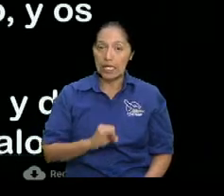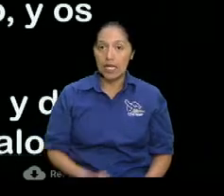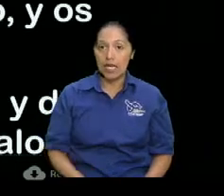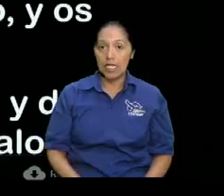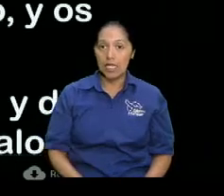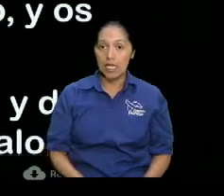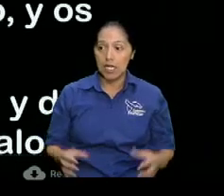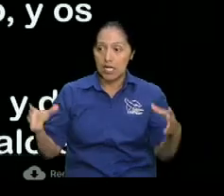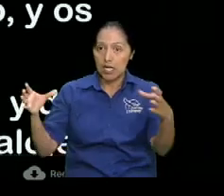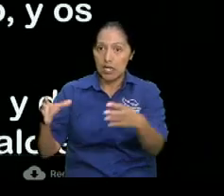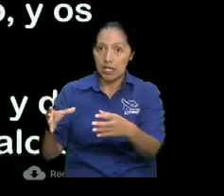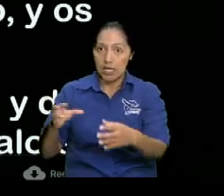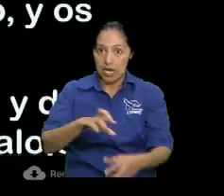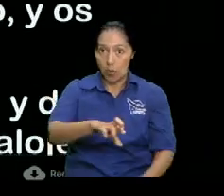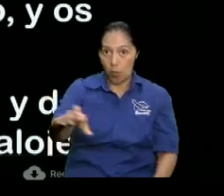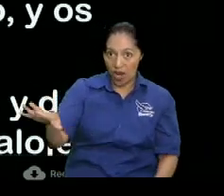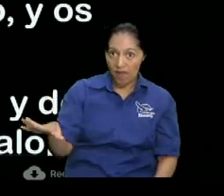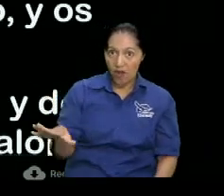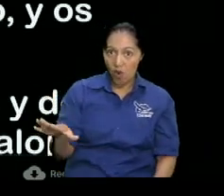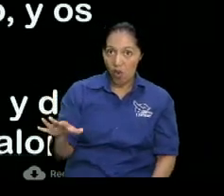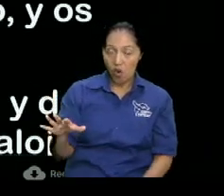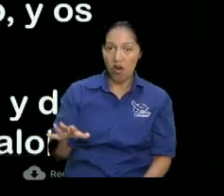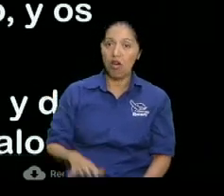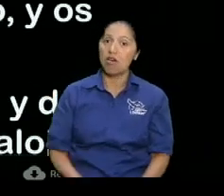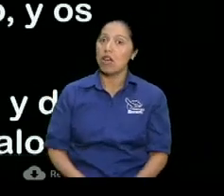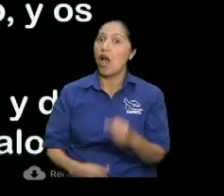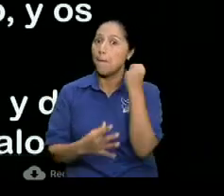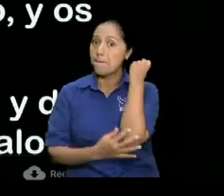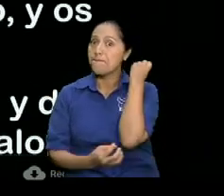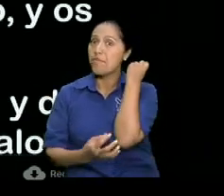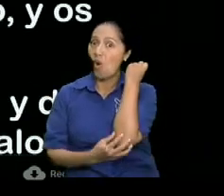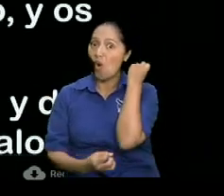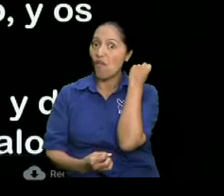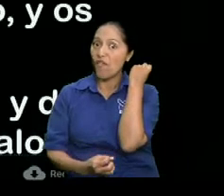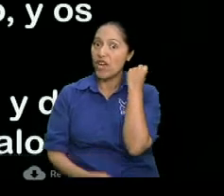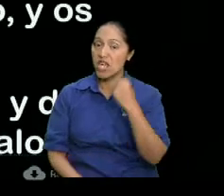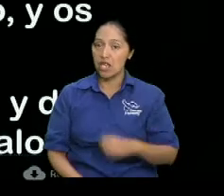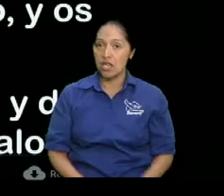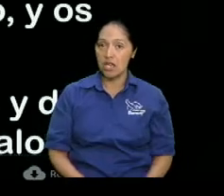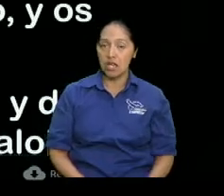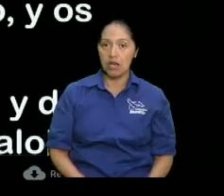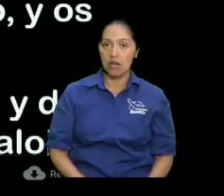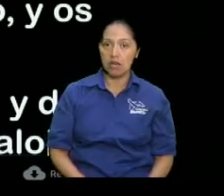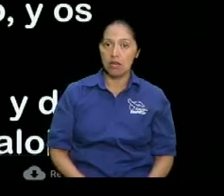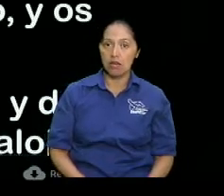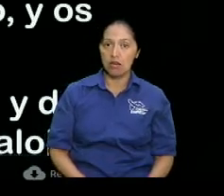Israel clamaron a Jehová. O sea, no tenían ni para el gasto.